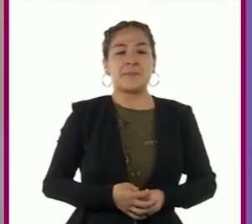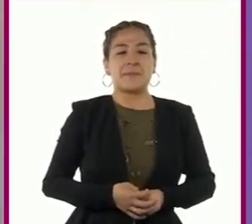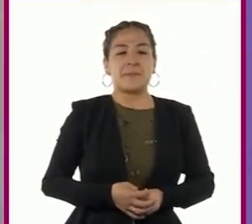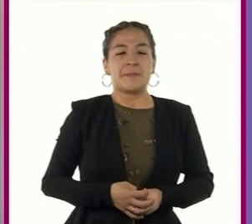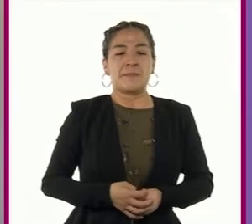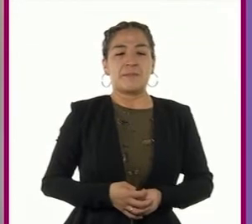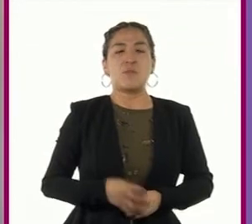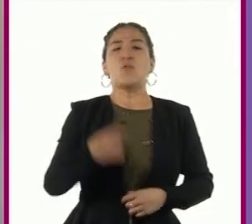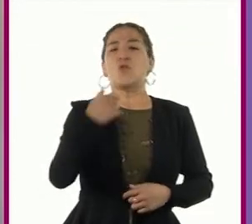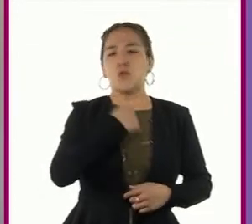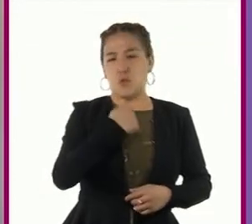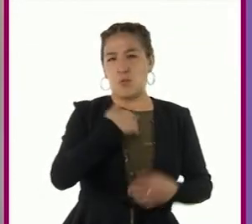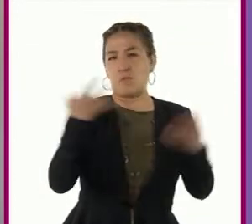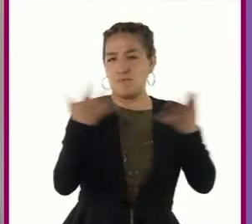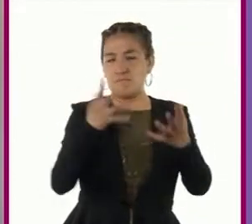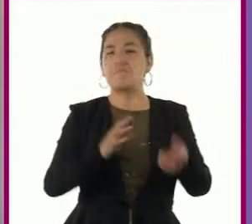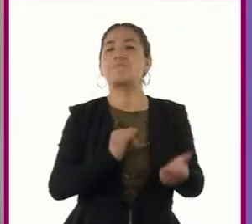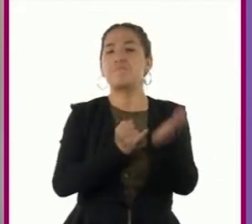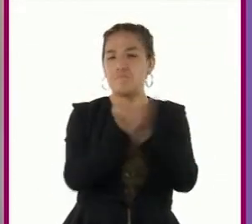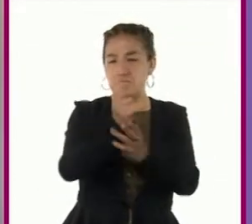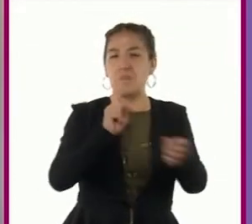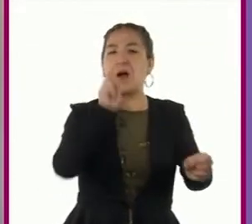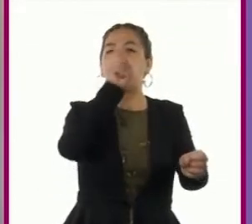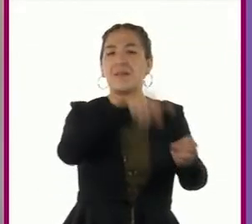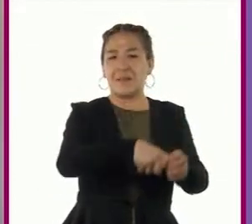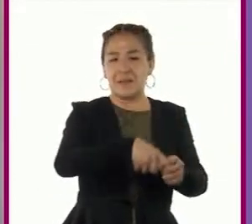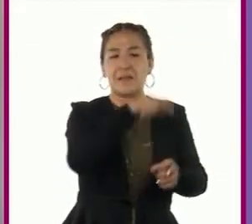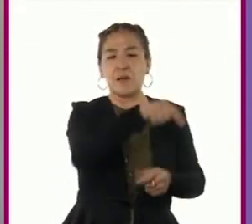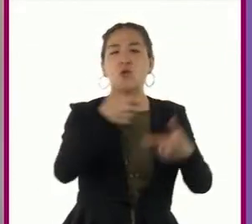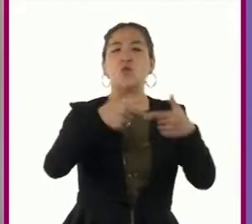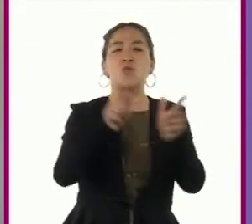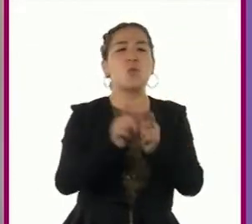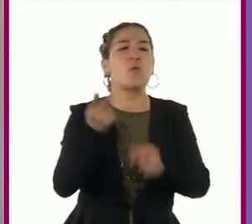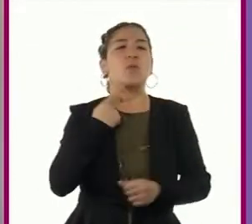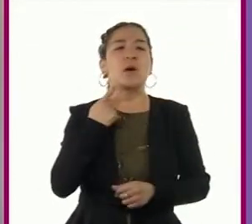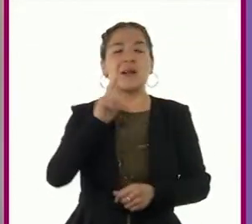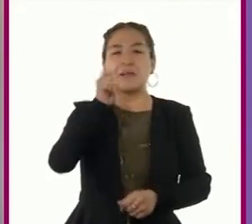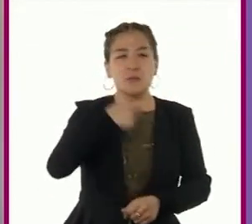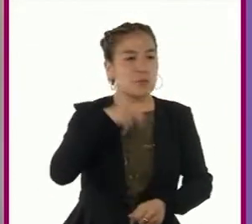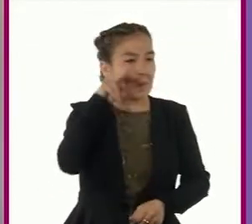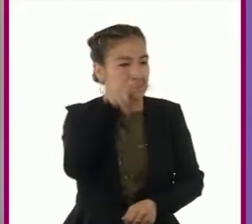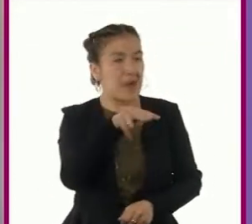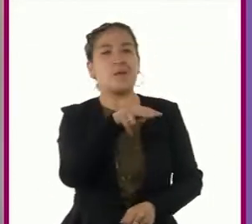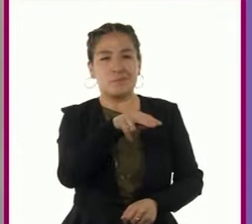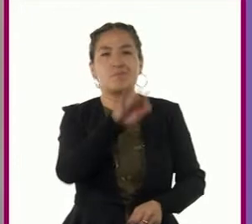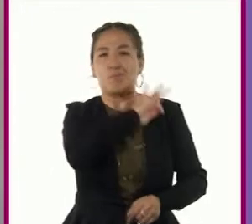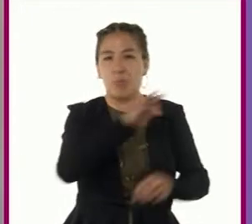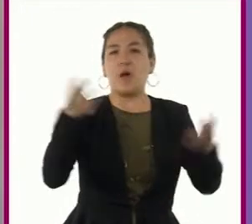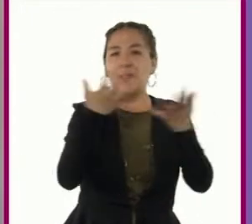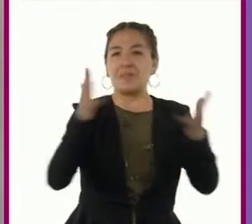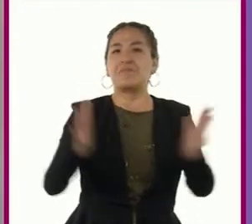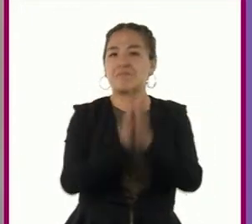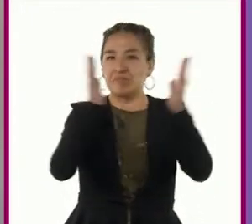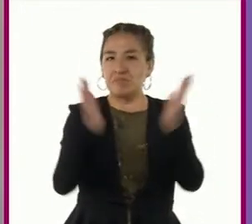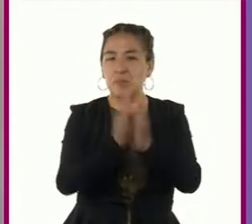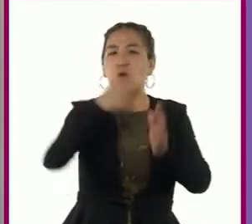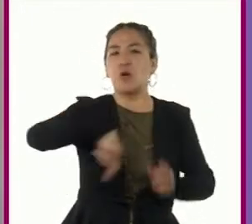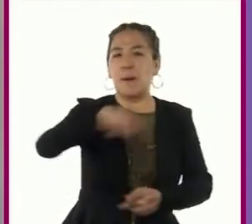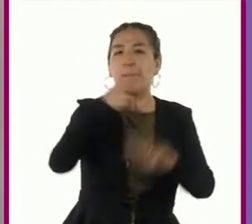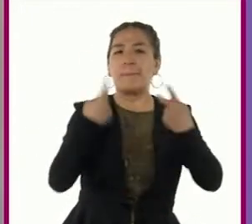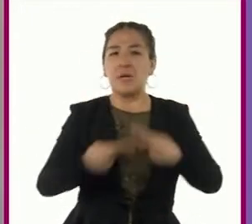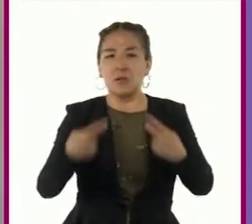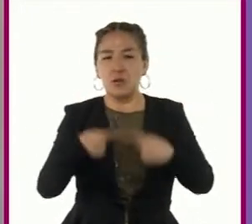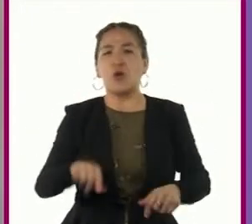Decidí afiliarme a un partido político porque en él encontré un espacio de participación ciudadana. Junto con